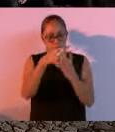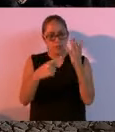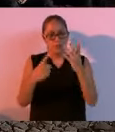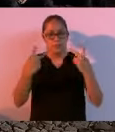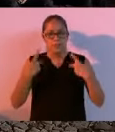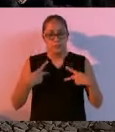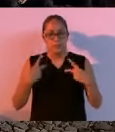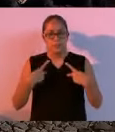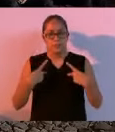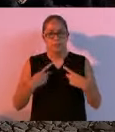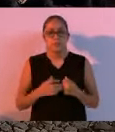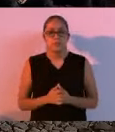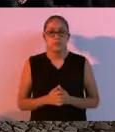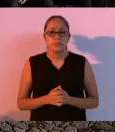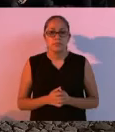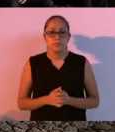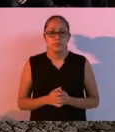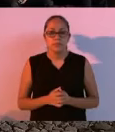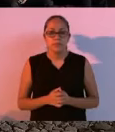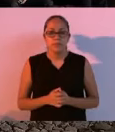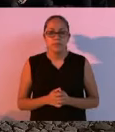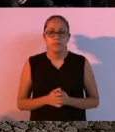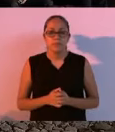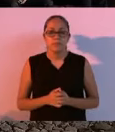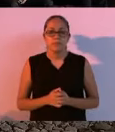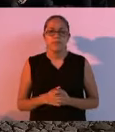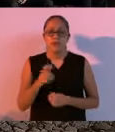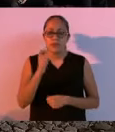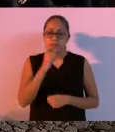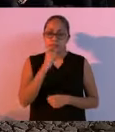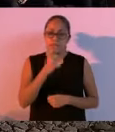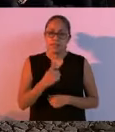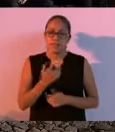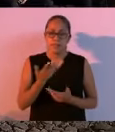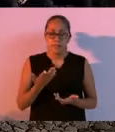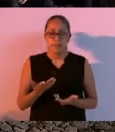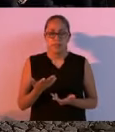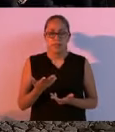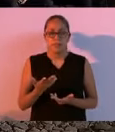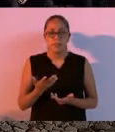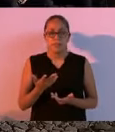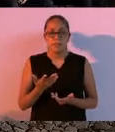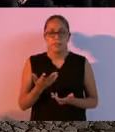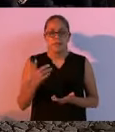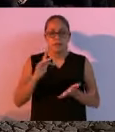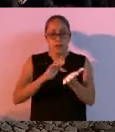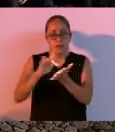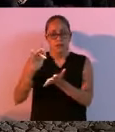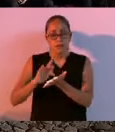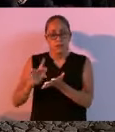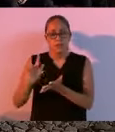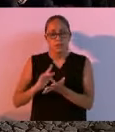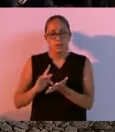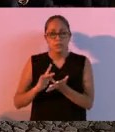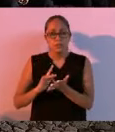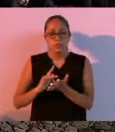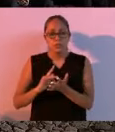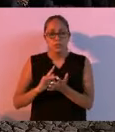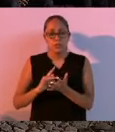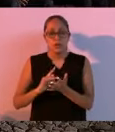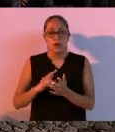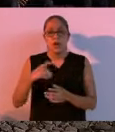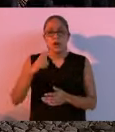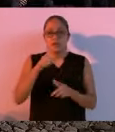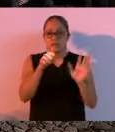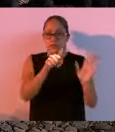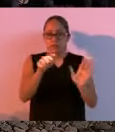compañeras. Además, se va a intervenir con la Comisión Nacional de Vivienda en el orden de 600 apoyos